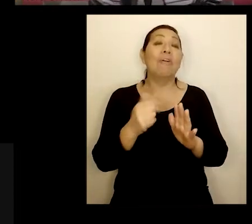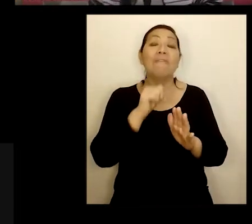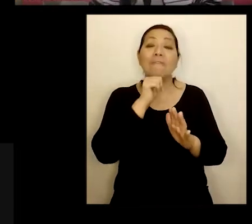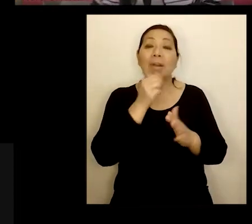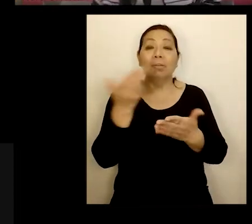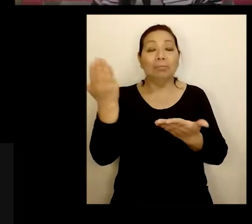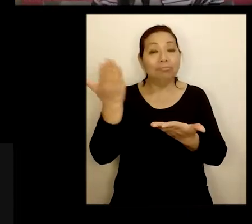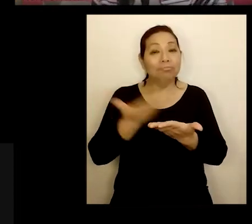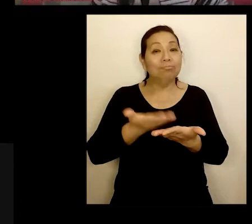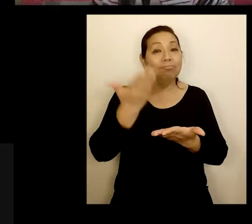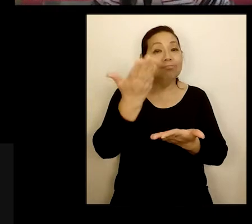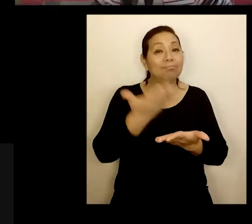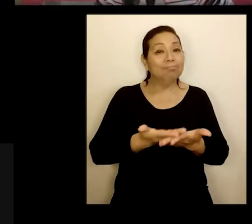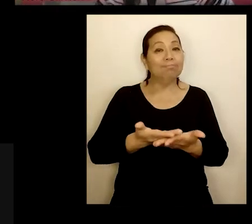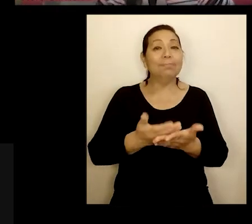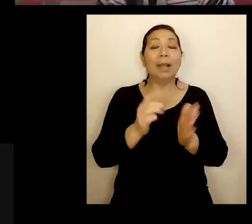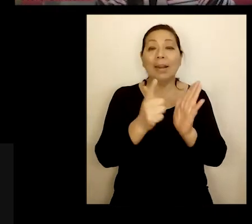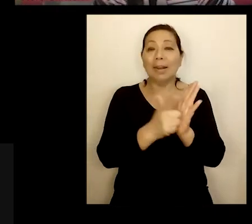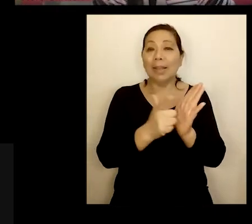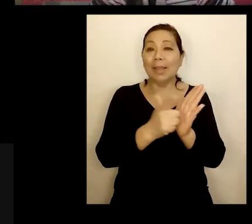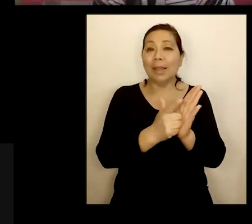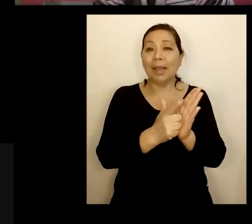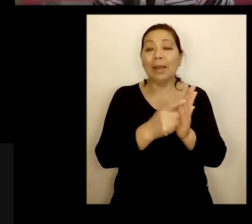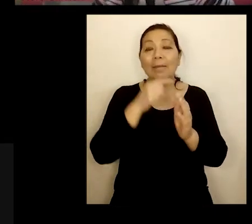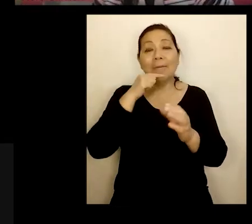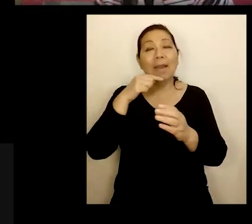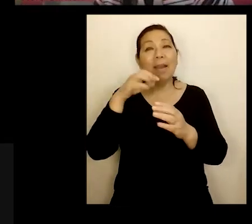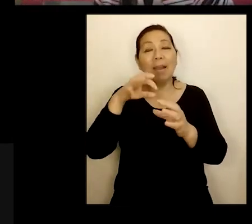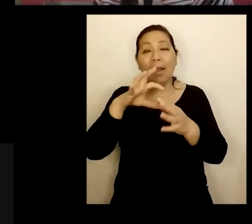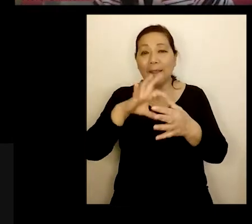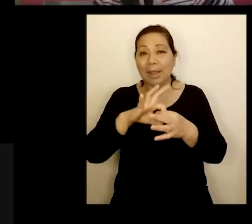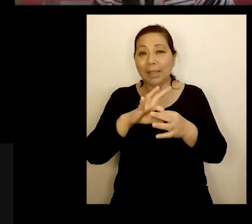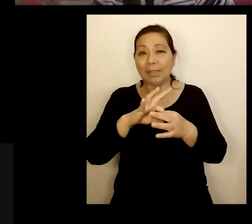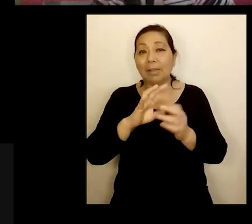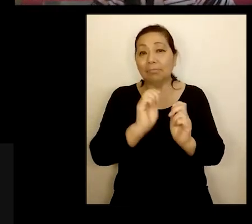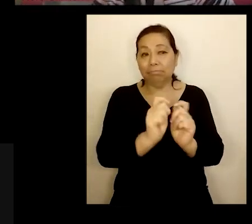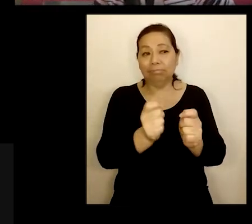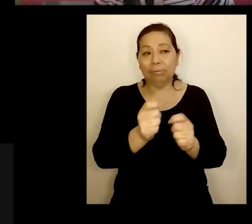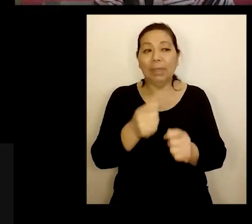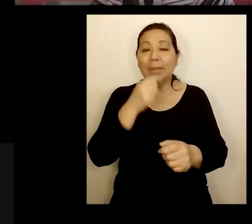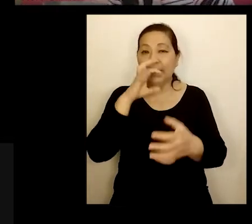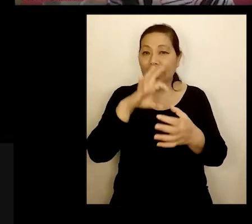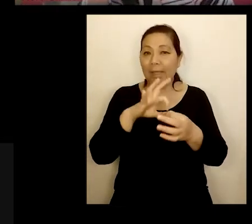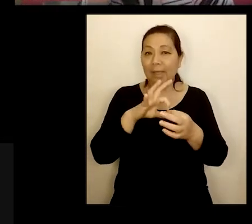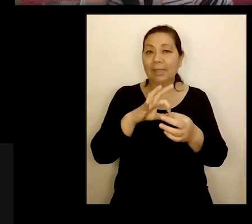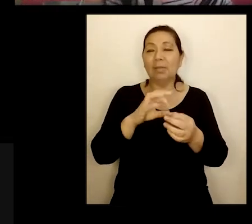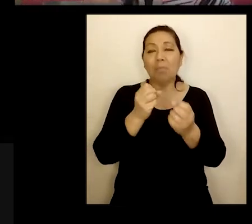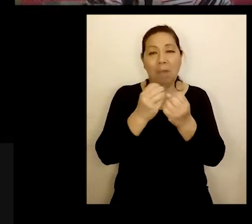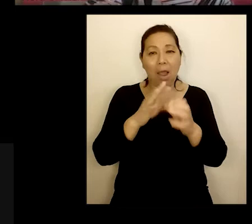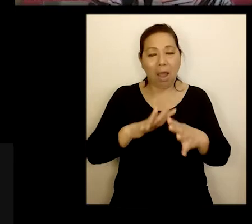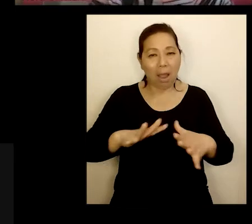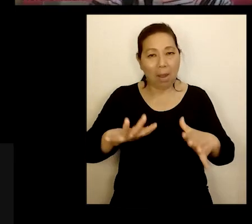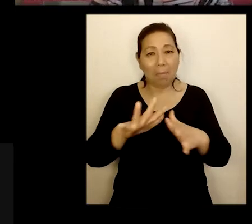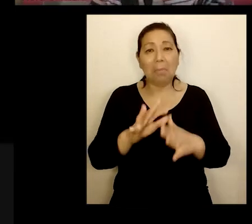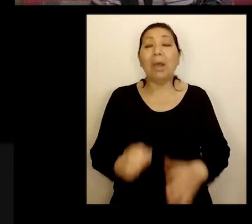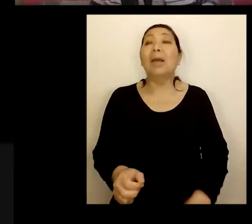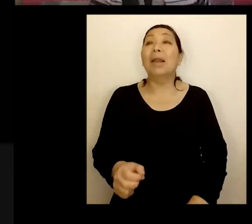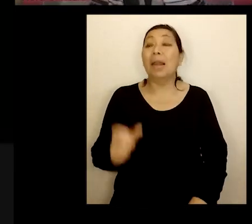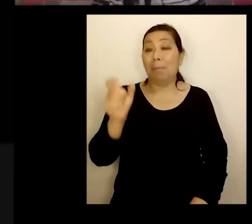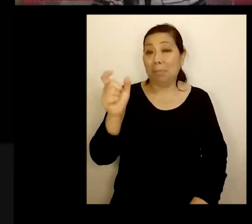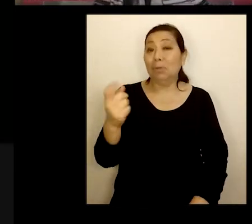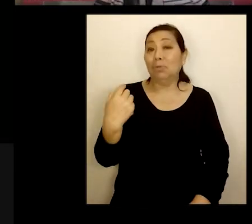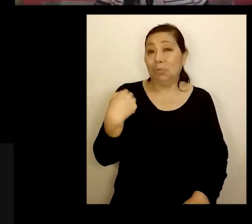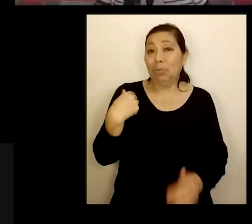planta de almacenamiento de gas licuado y de distribución de gas a granel. Y